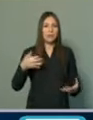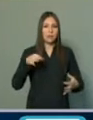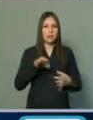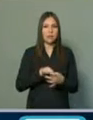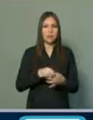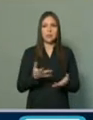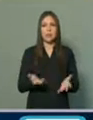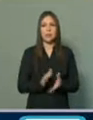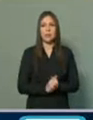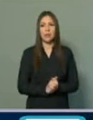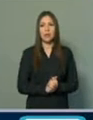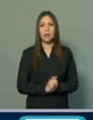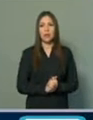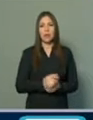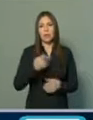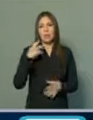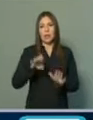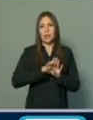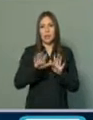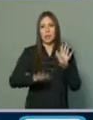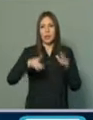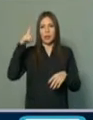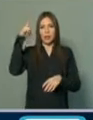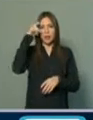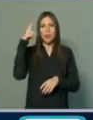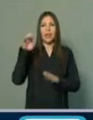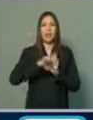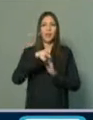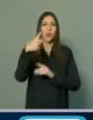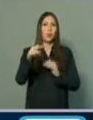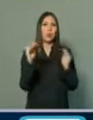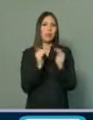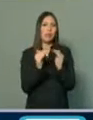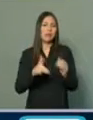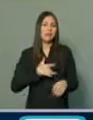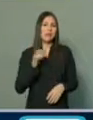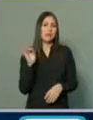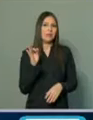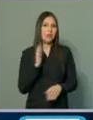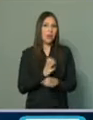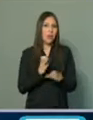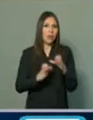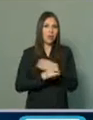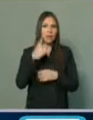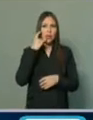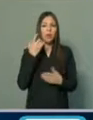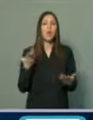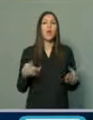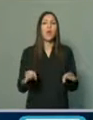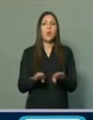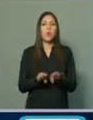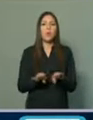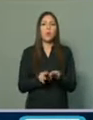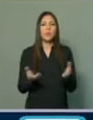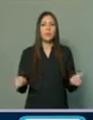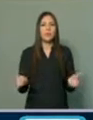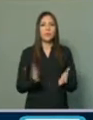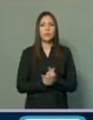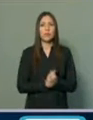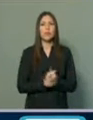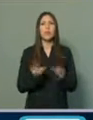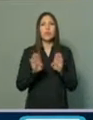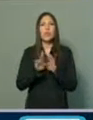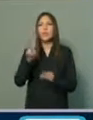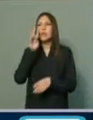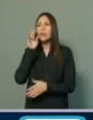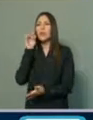muy complicado el hecho de cómo, si yo en casa siento ciertas situaciones, ¿cómo le hago? O sea, ¿en qué puntos rojos